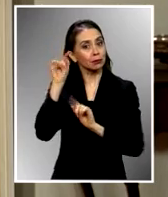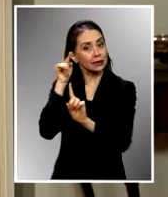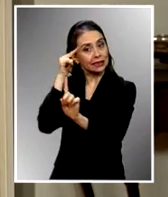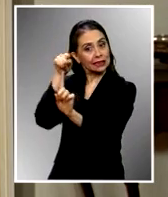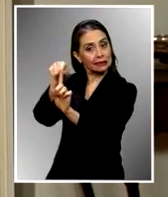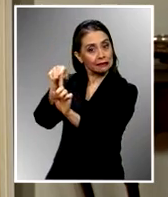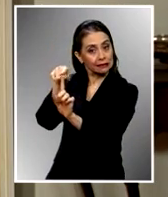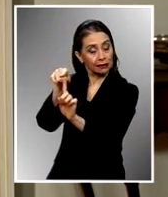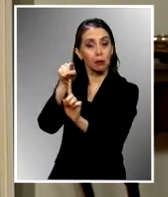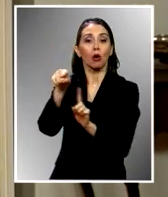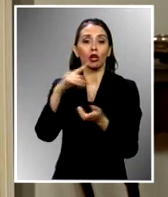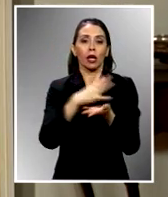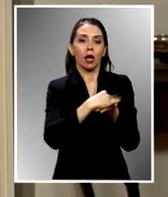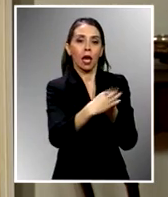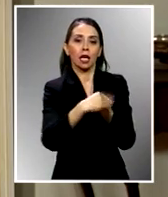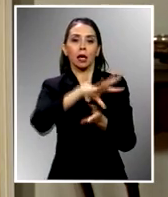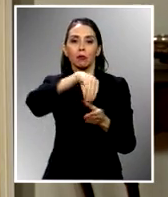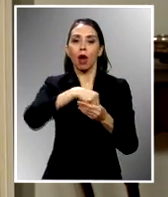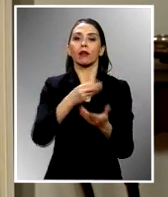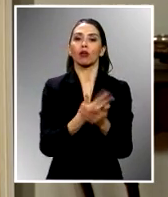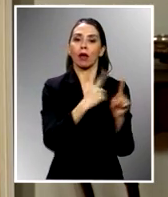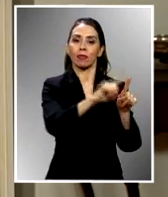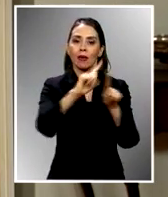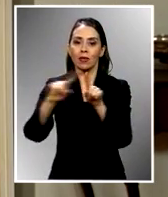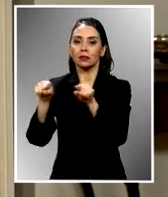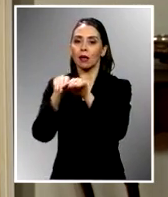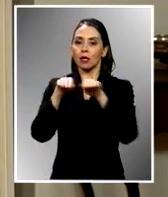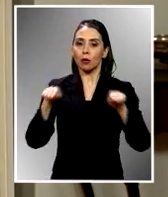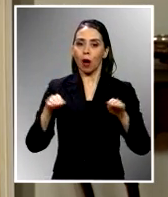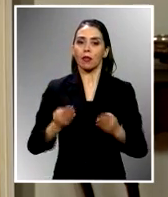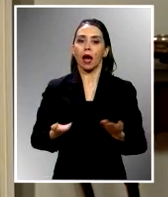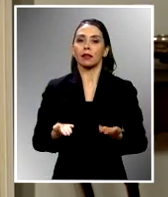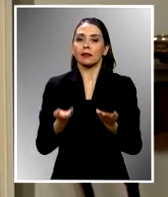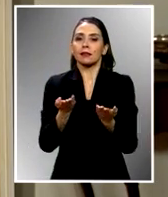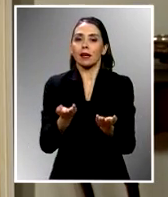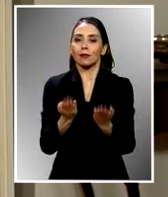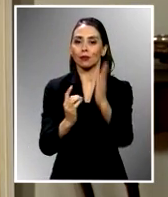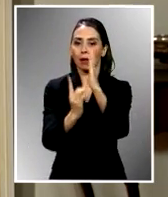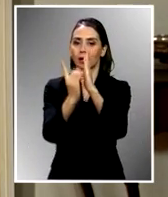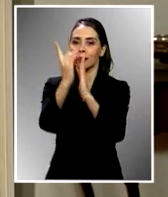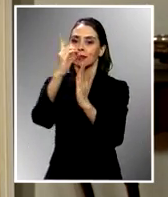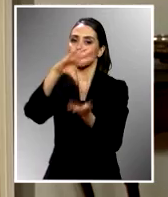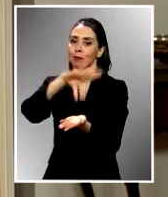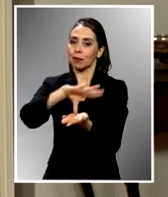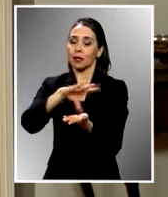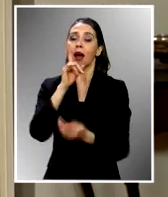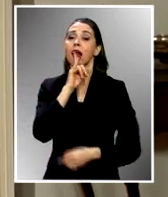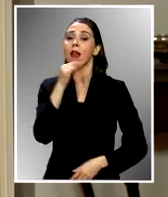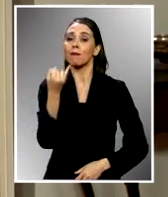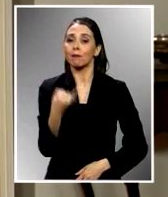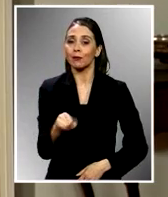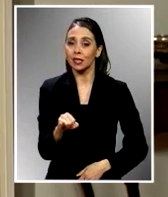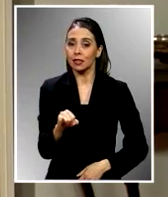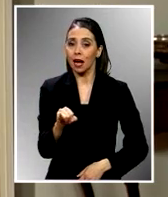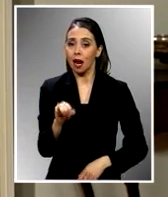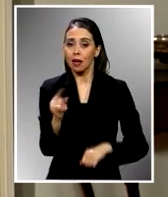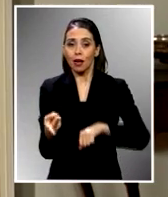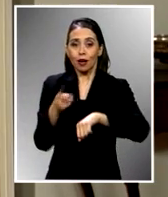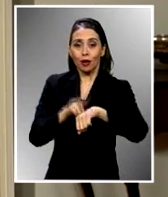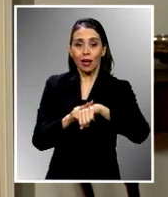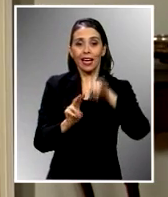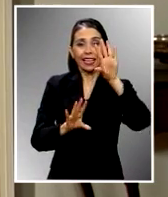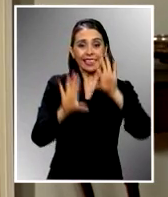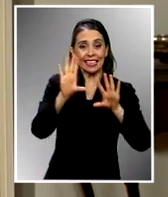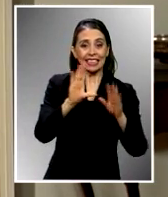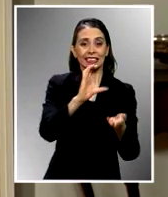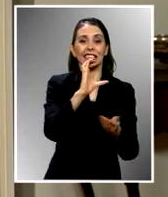llamadas a ser el ejemplo de la diversidad la equidad y del servicio al desarrollo del país finalmente complementando los 15